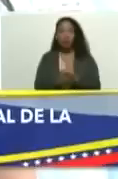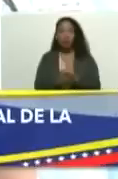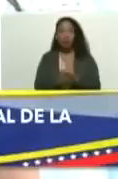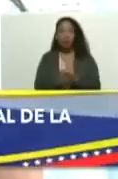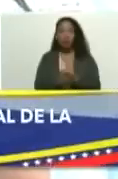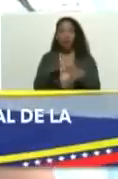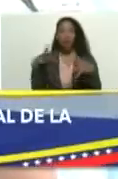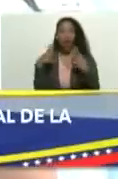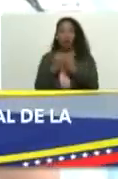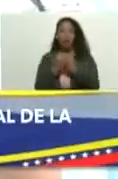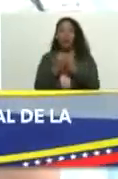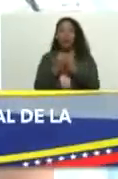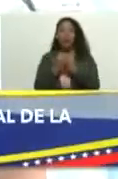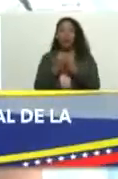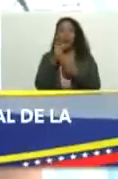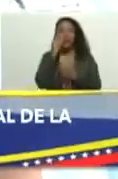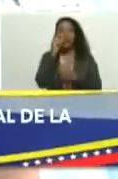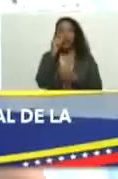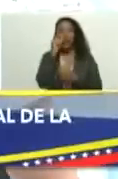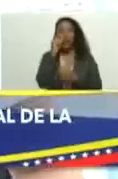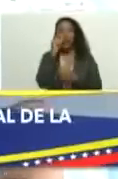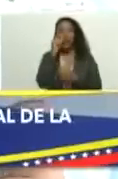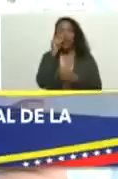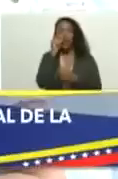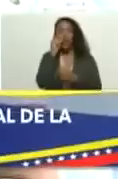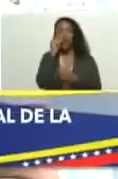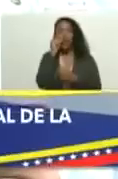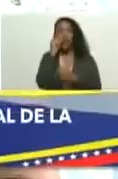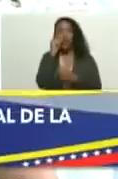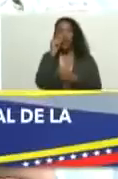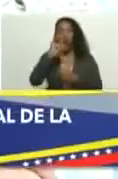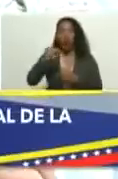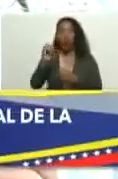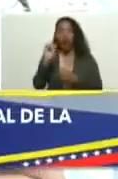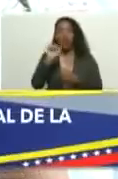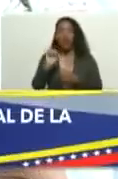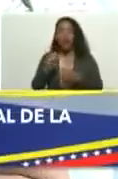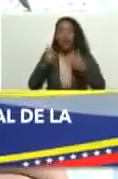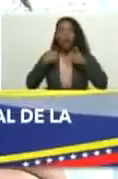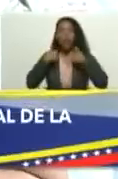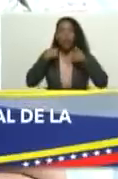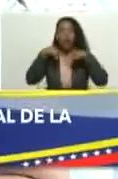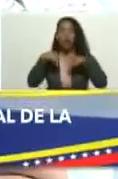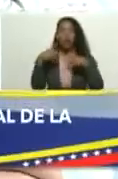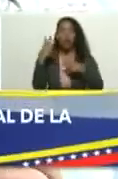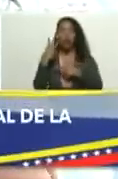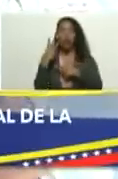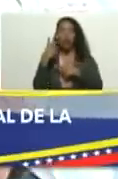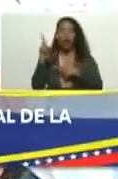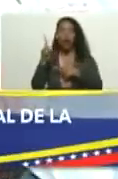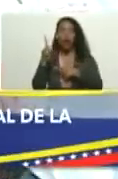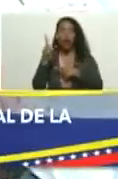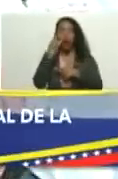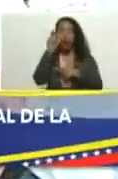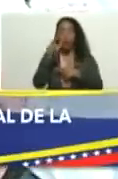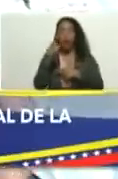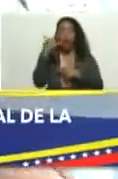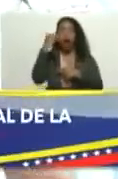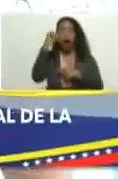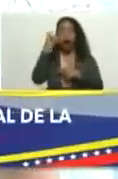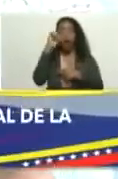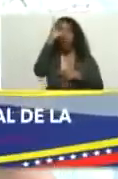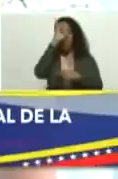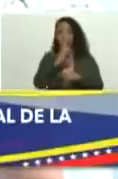el compañero José Cordero y mi persona Heidi Camejo. El compañero José Cordero, él es de discapacidad